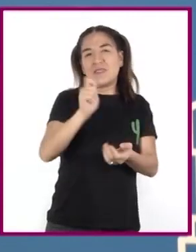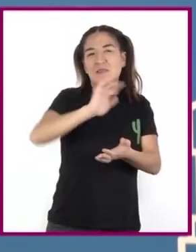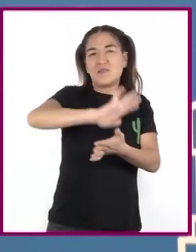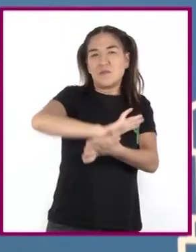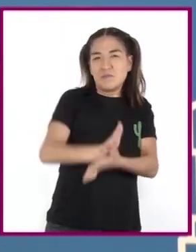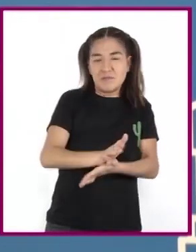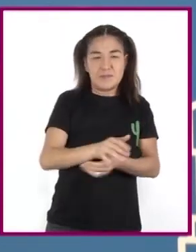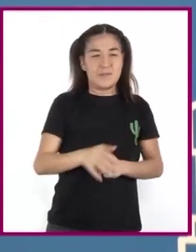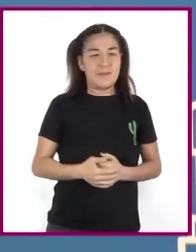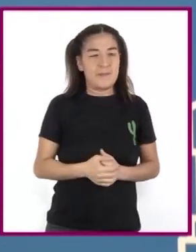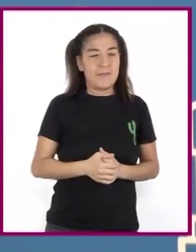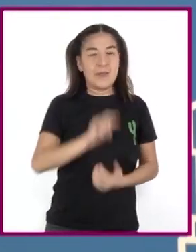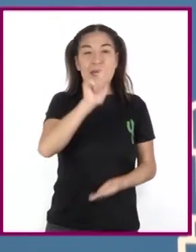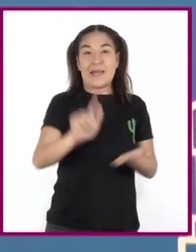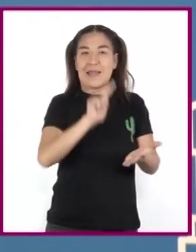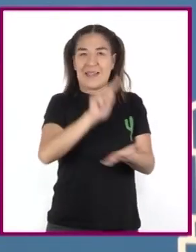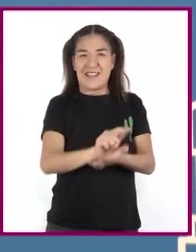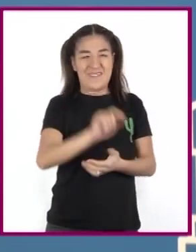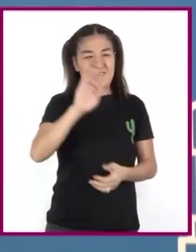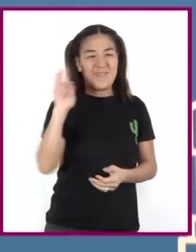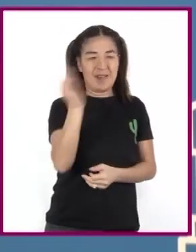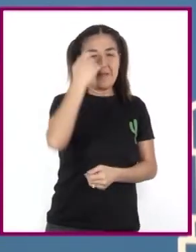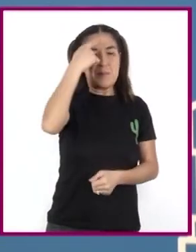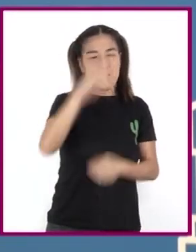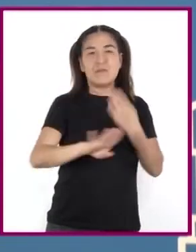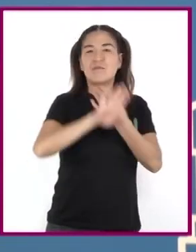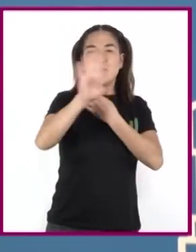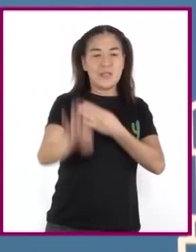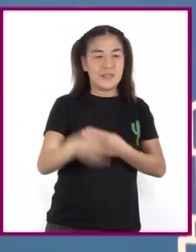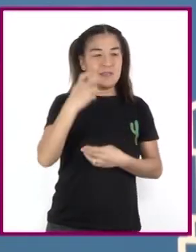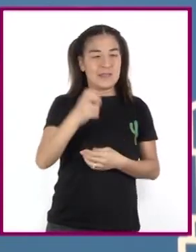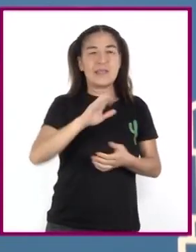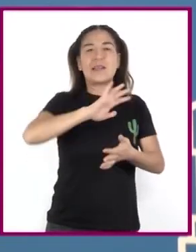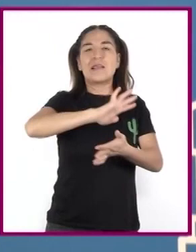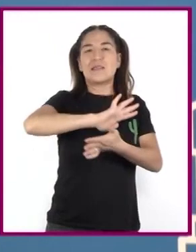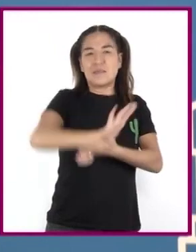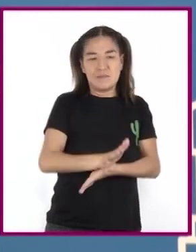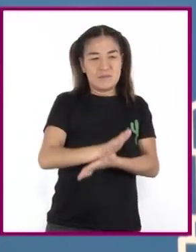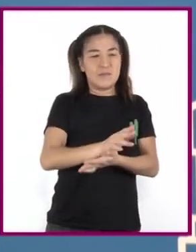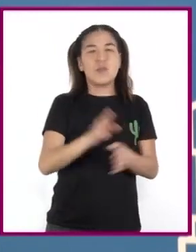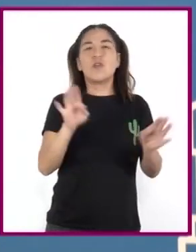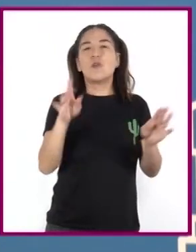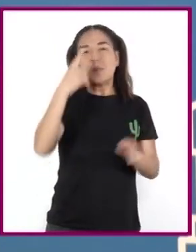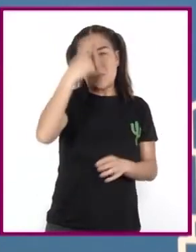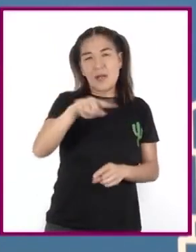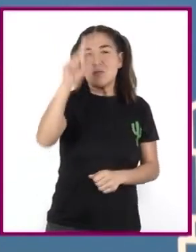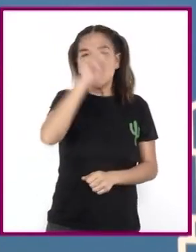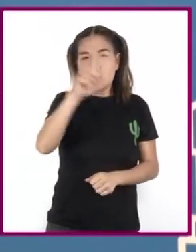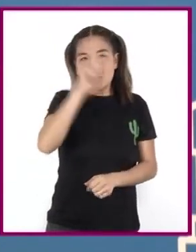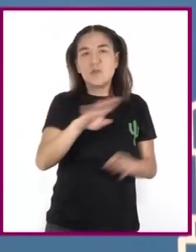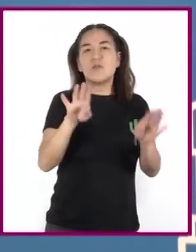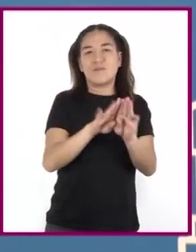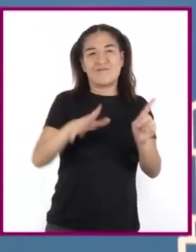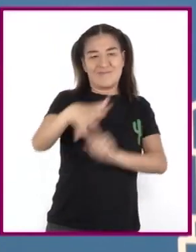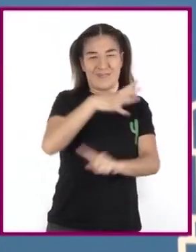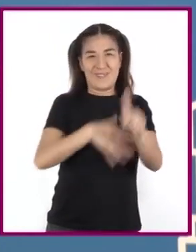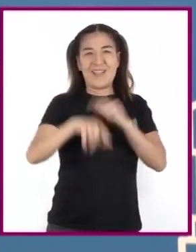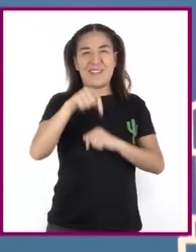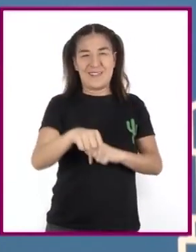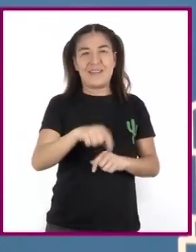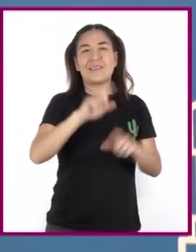discriminación. La Ley Federal para Prevenir y Eliminar la Discriminación y los consejos afines de las entidades